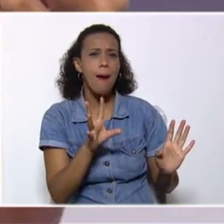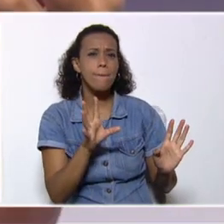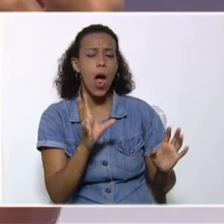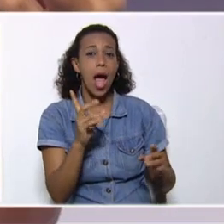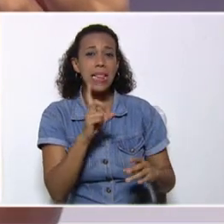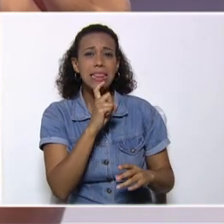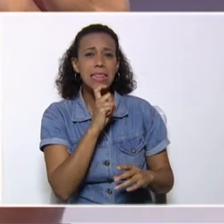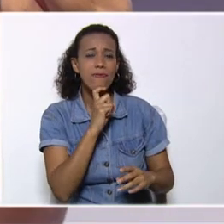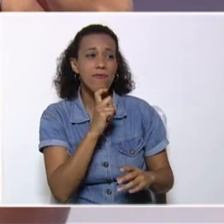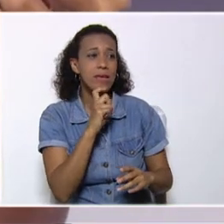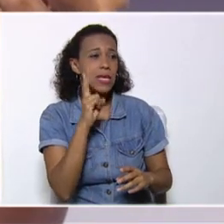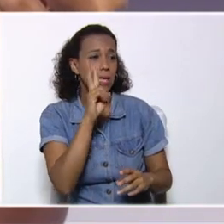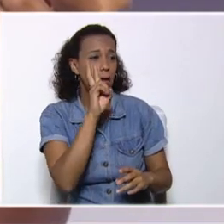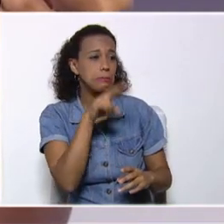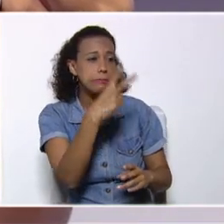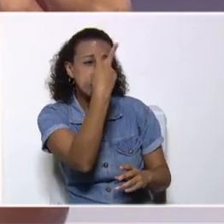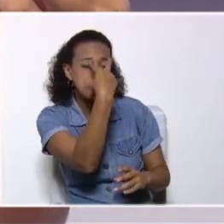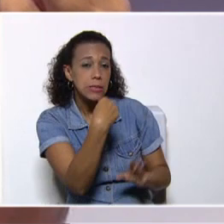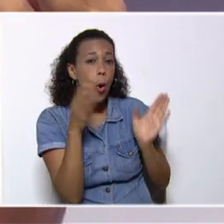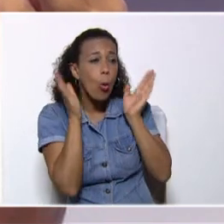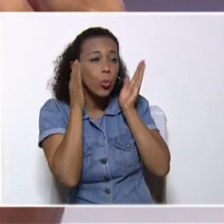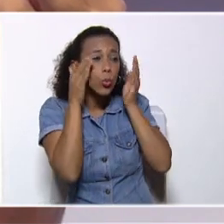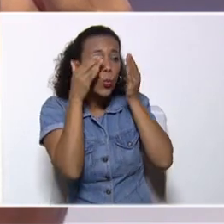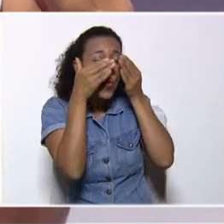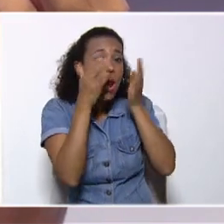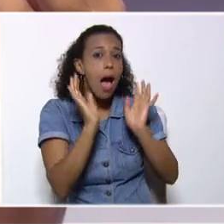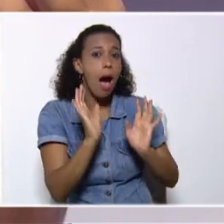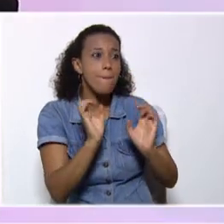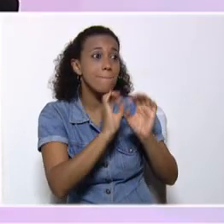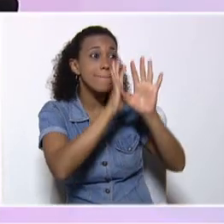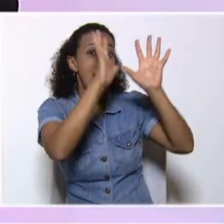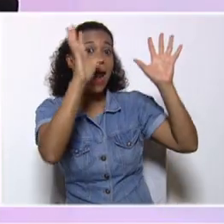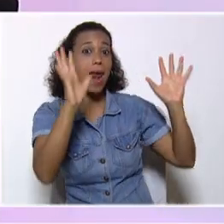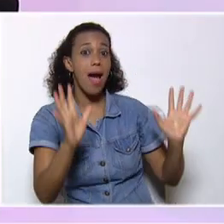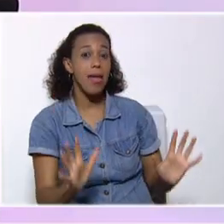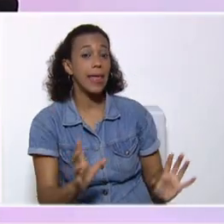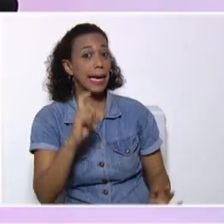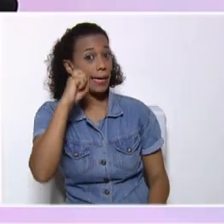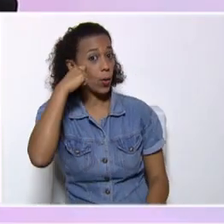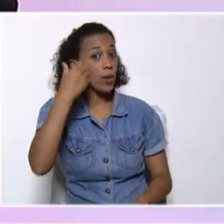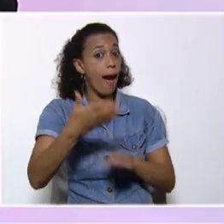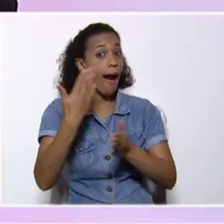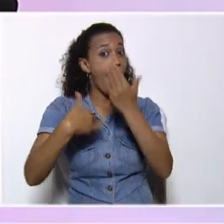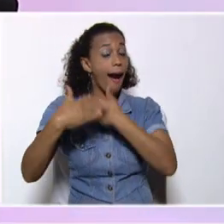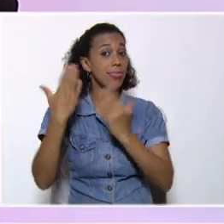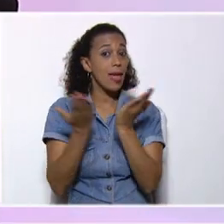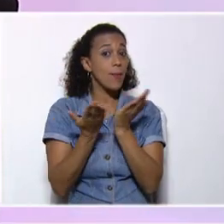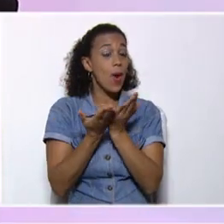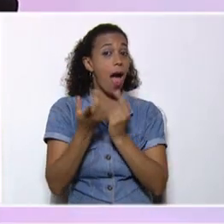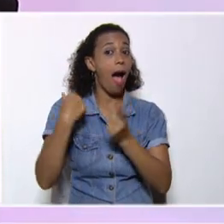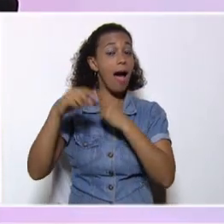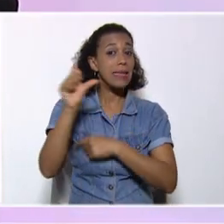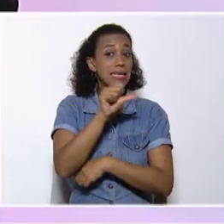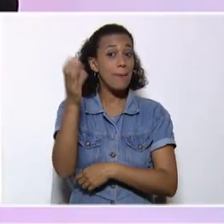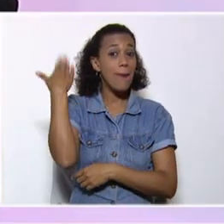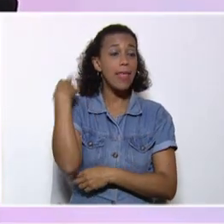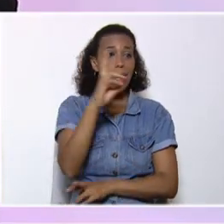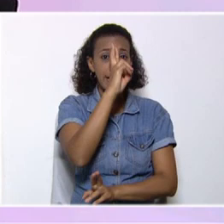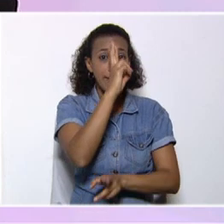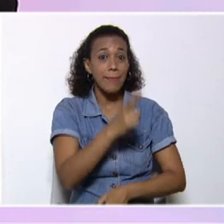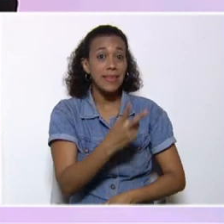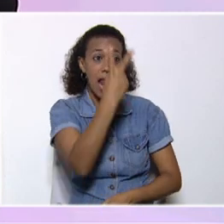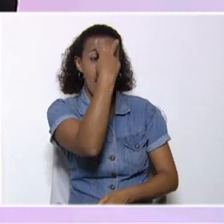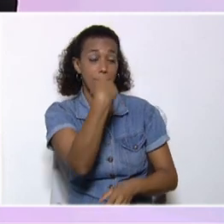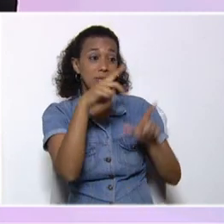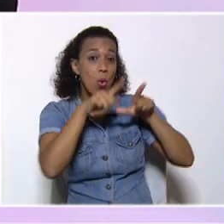de deficiencia visual o baja visión, esta lámina un poquito más grande. Recordemos en anteriores programas diciendo que tenemos que respetar lo